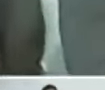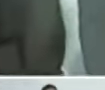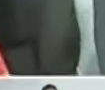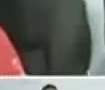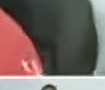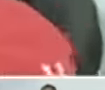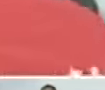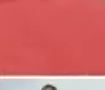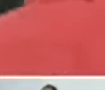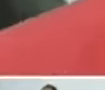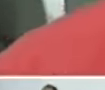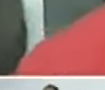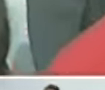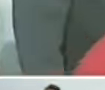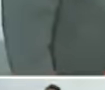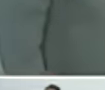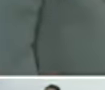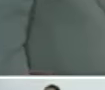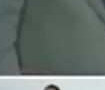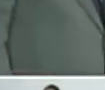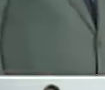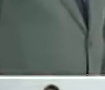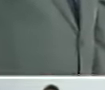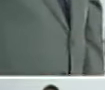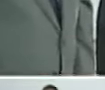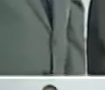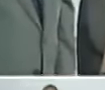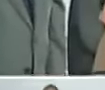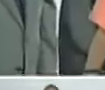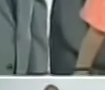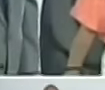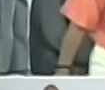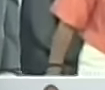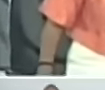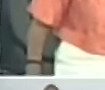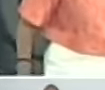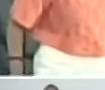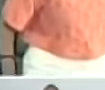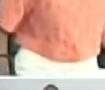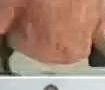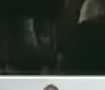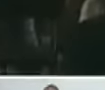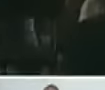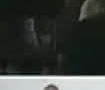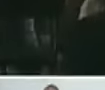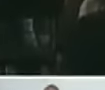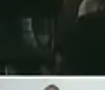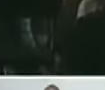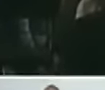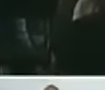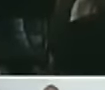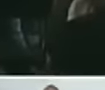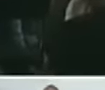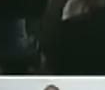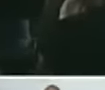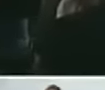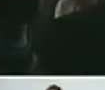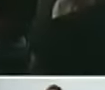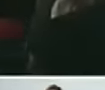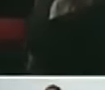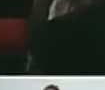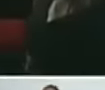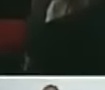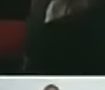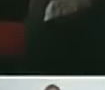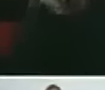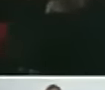Amoroso, y demás representantes del Consejo Nacional Electoral presentes en estos espacios luego de cumplir con estos requisitos establecidos